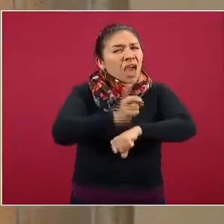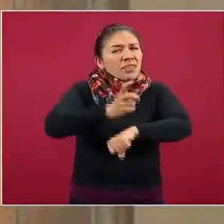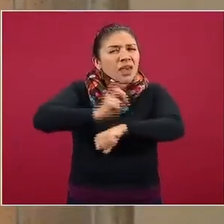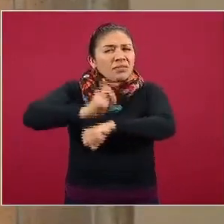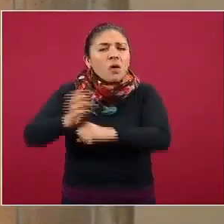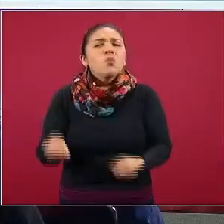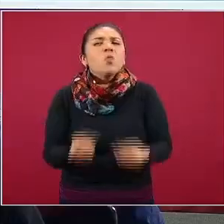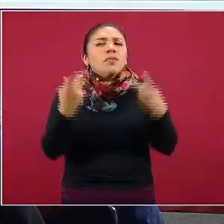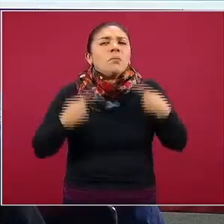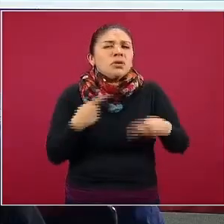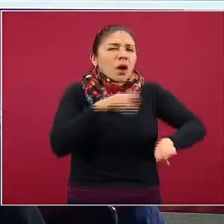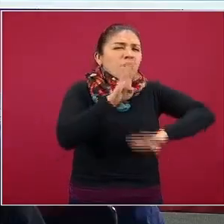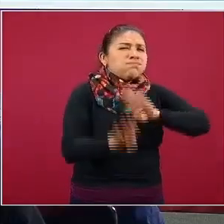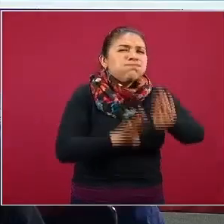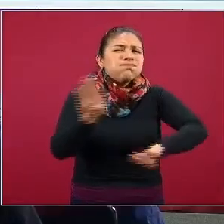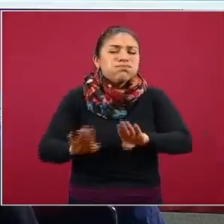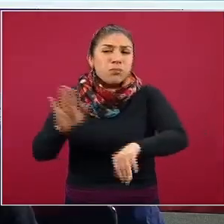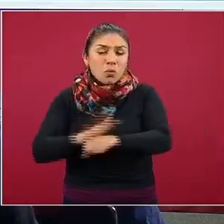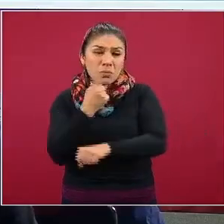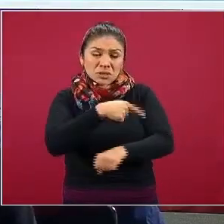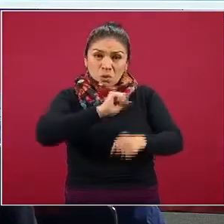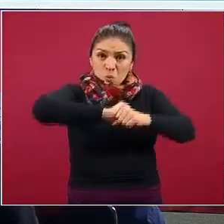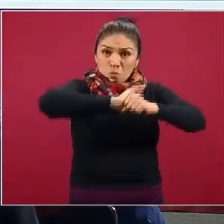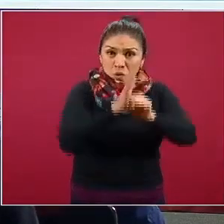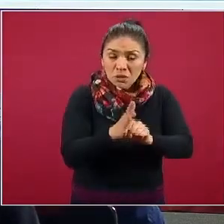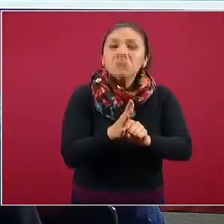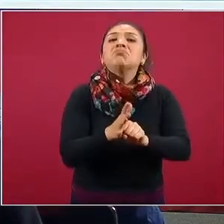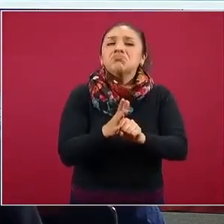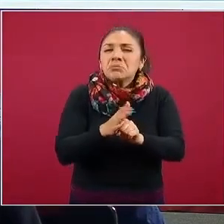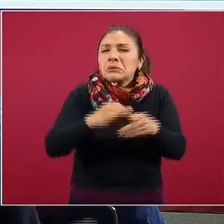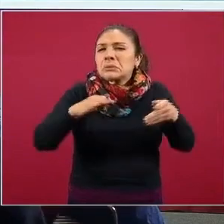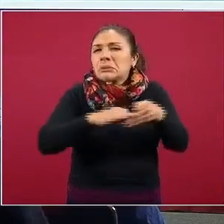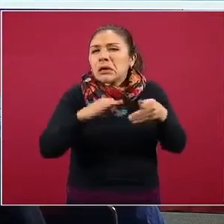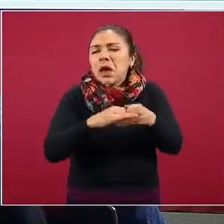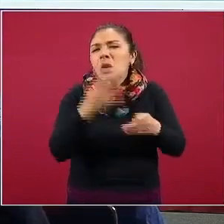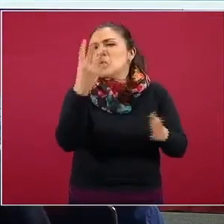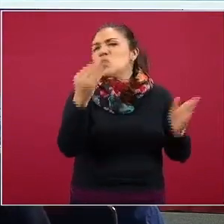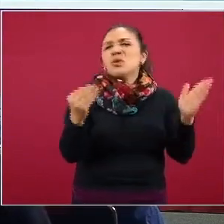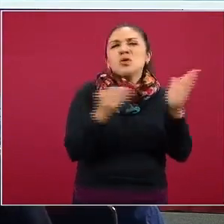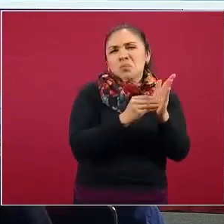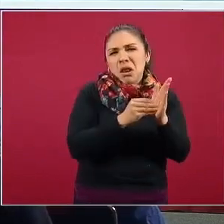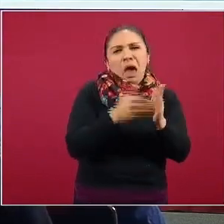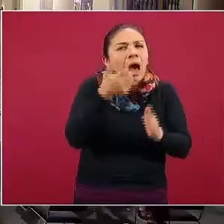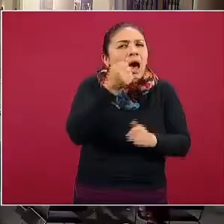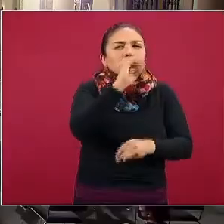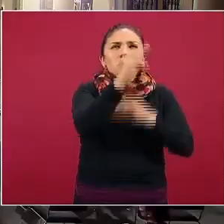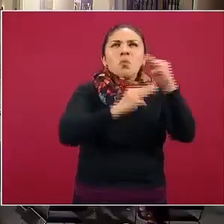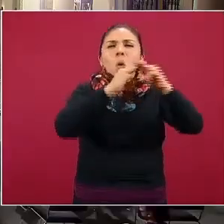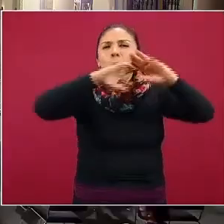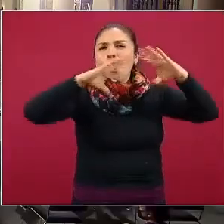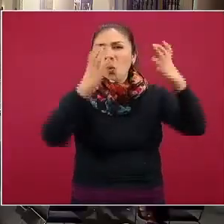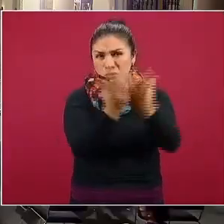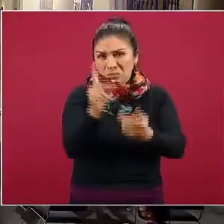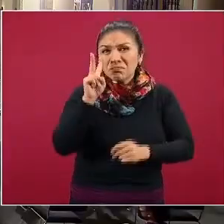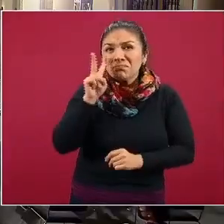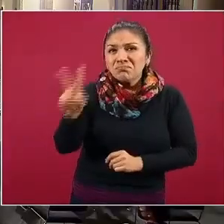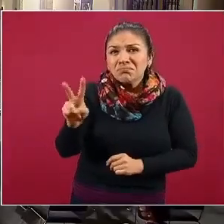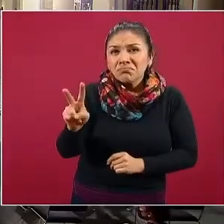el promedio de defunciones por COVID-19 han dado alrededor de 4,000 en el mundo. Vean